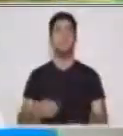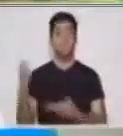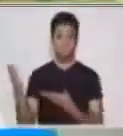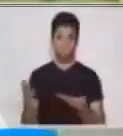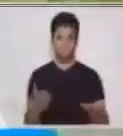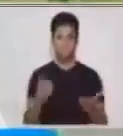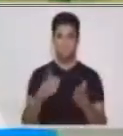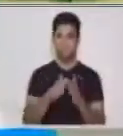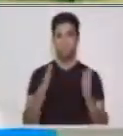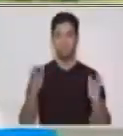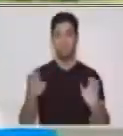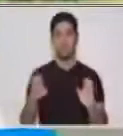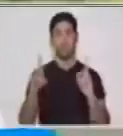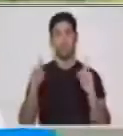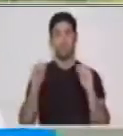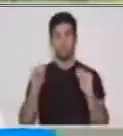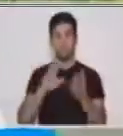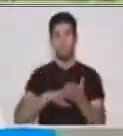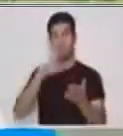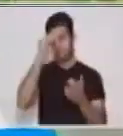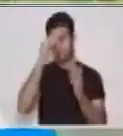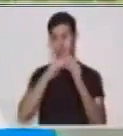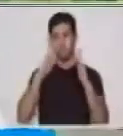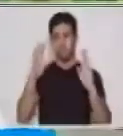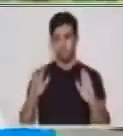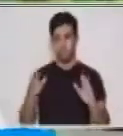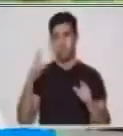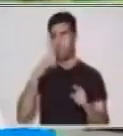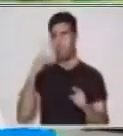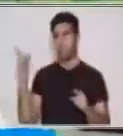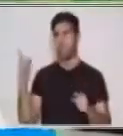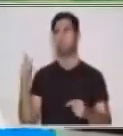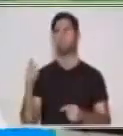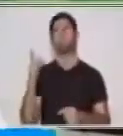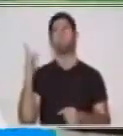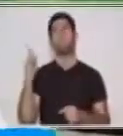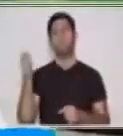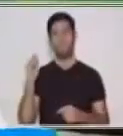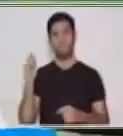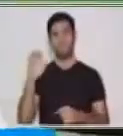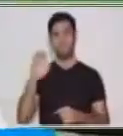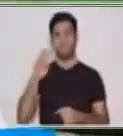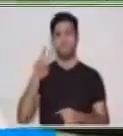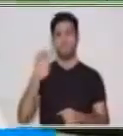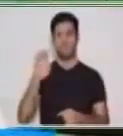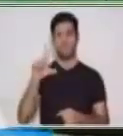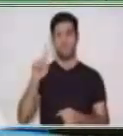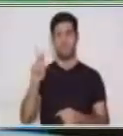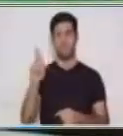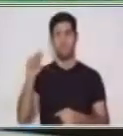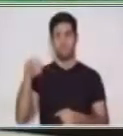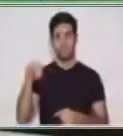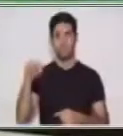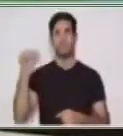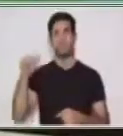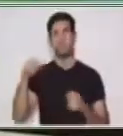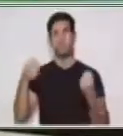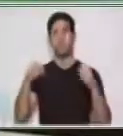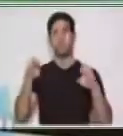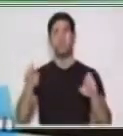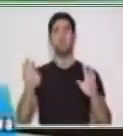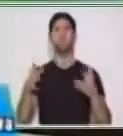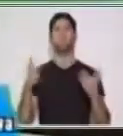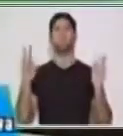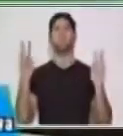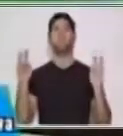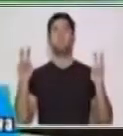Bienvenidos a este espacio educativo Aprendo en Casa. Soy Evelyn Arminda Arriola Ramírez y en esta oportunidad desarrollaré el